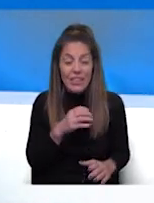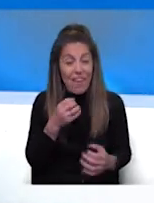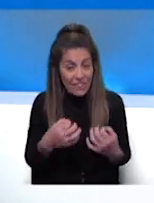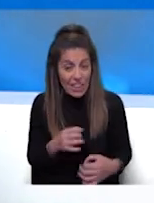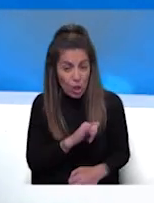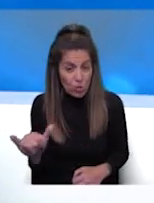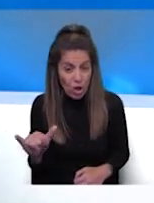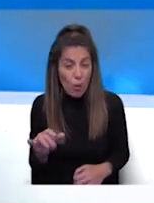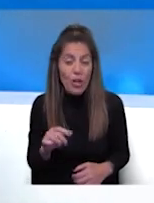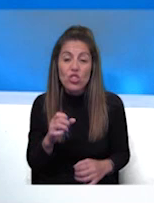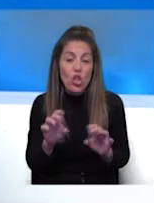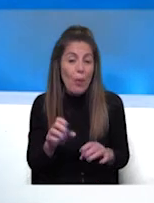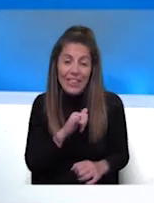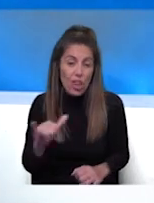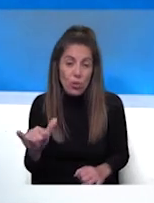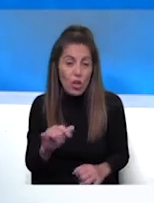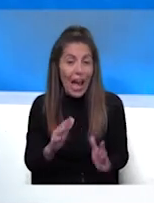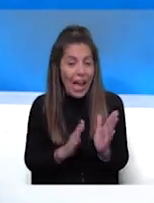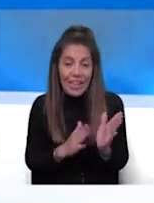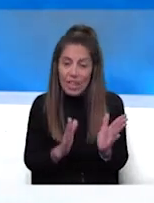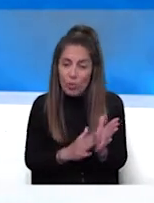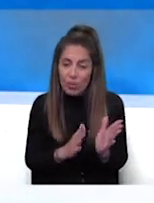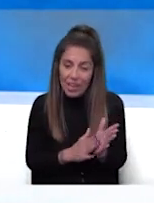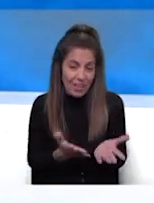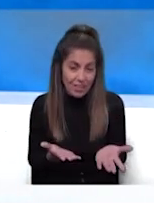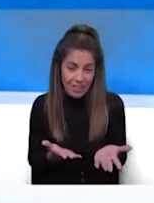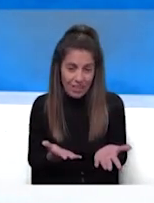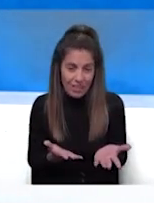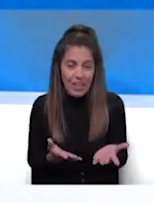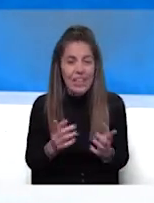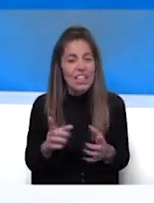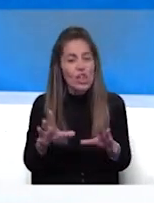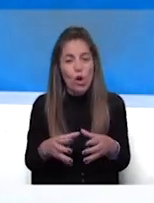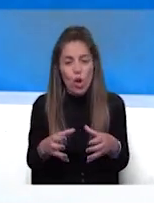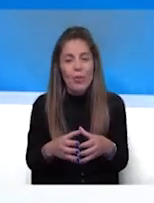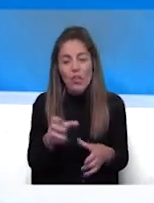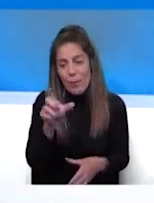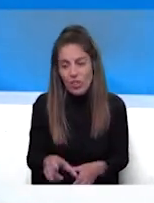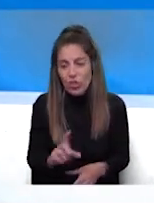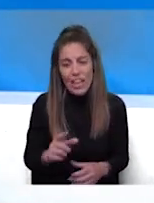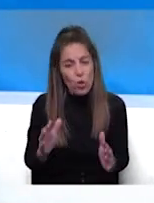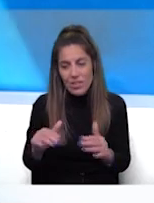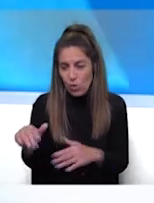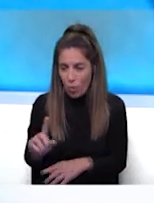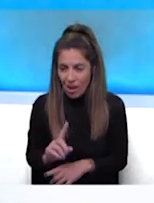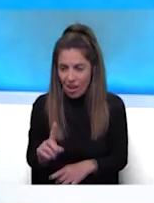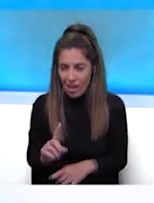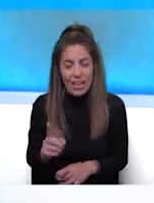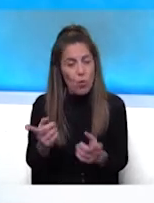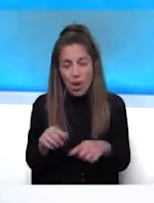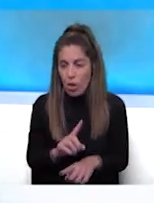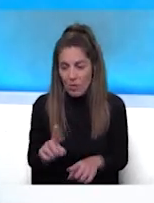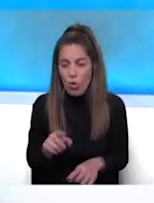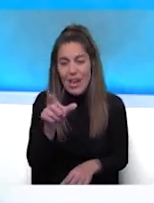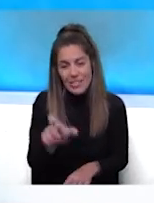se arregla con la denuncia. Hay que demostrar que uno no es igual. Y en todos los partidos hay gente que no es igual, que no es lo mismo, y